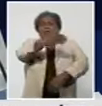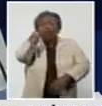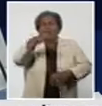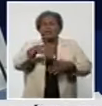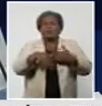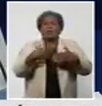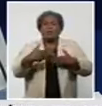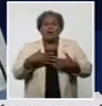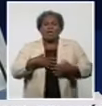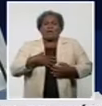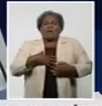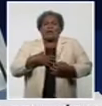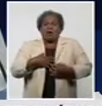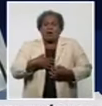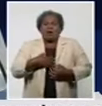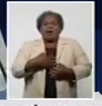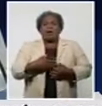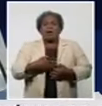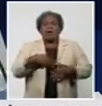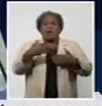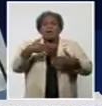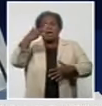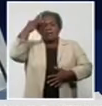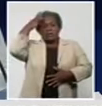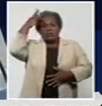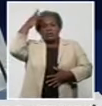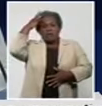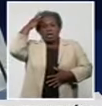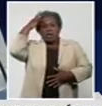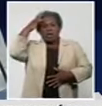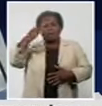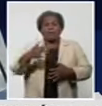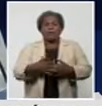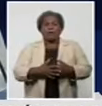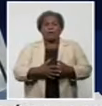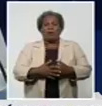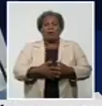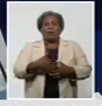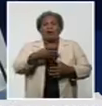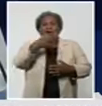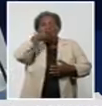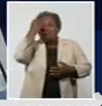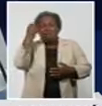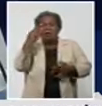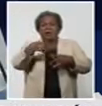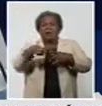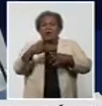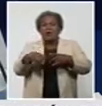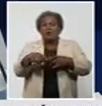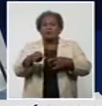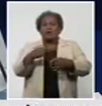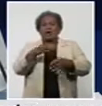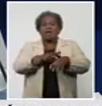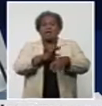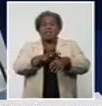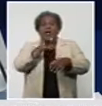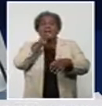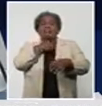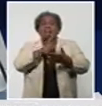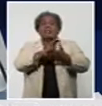crónica, enfermedad cerebrovascular, demencia senil, y realmente se